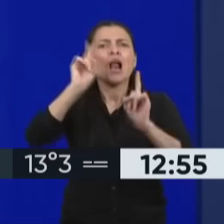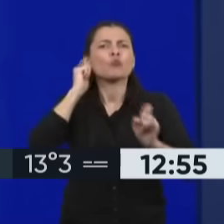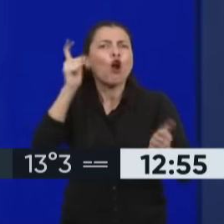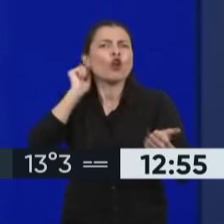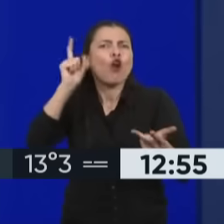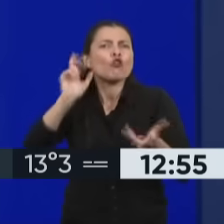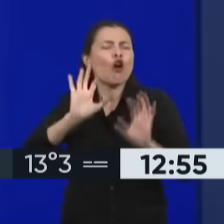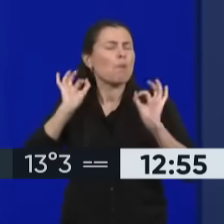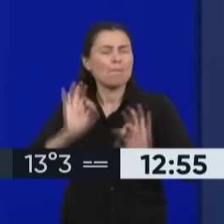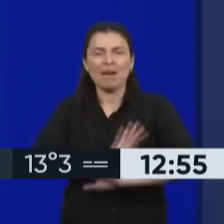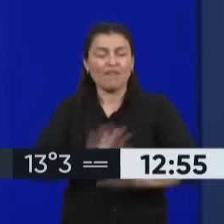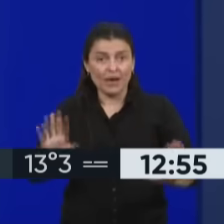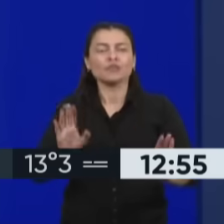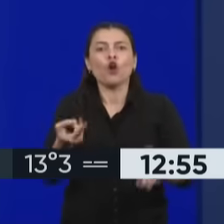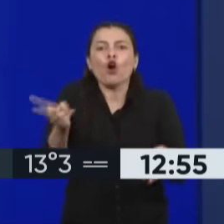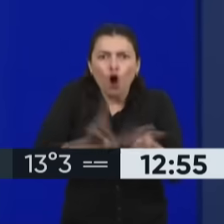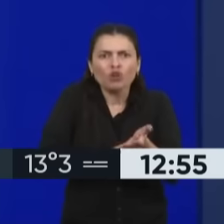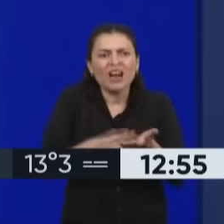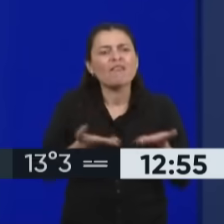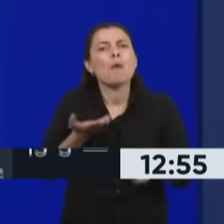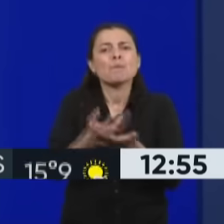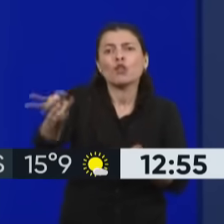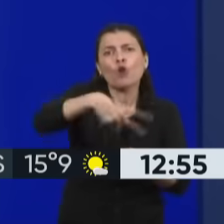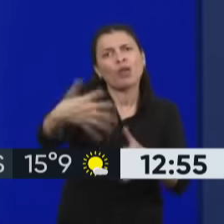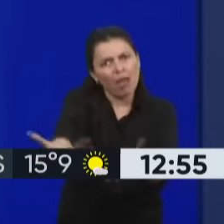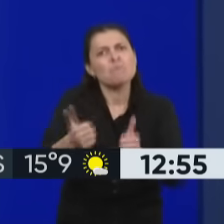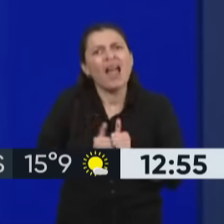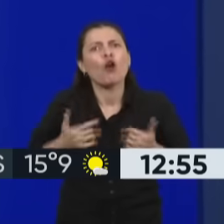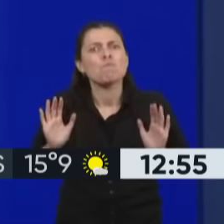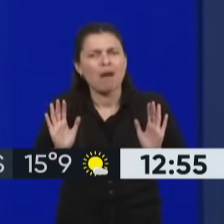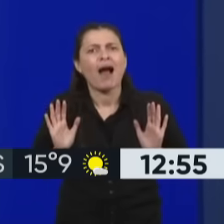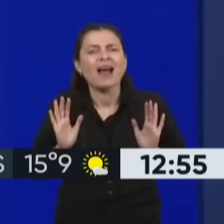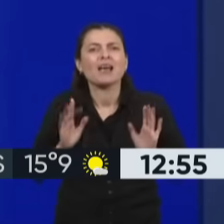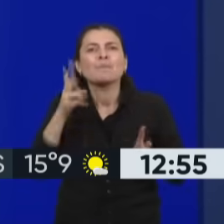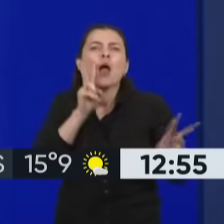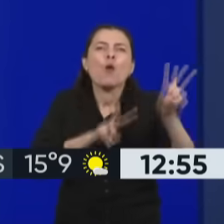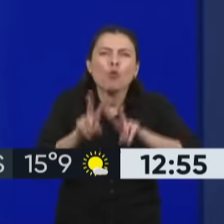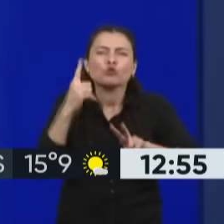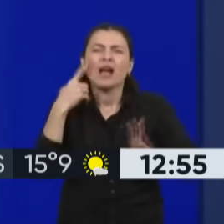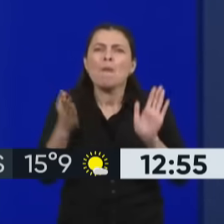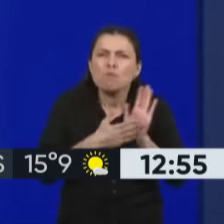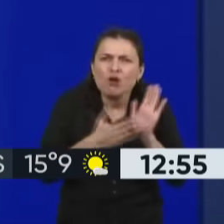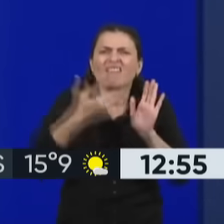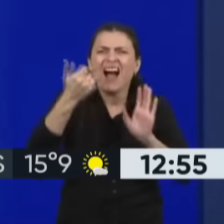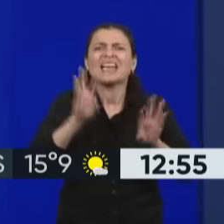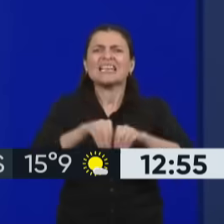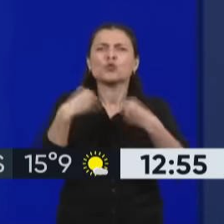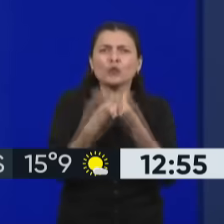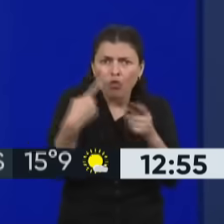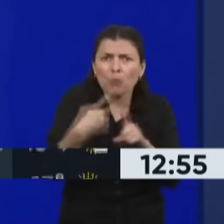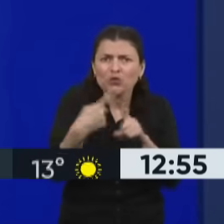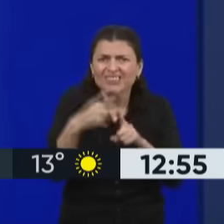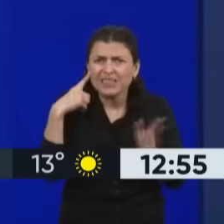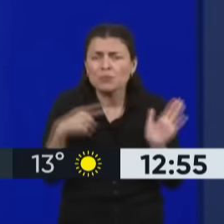a juzgarnos, pero esta vez a que no juzguen por lo hecho, por los resultados obtenidos. Tenemos bien en